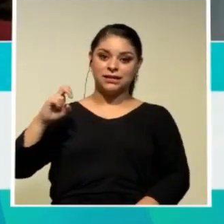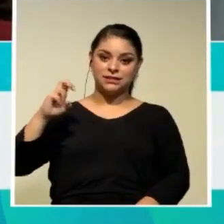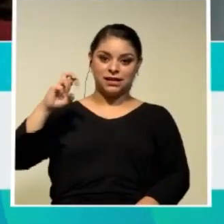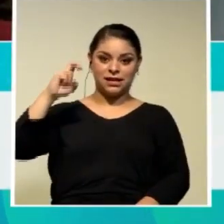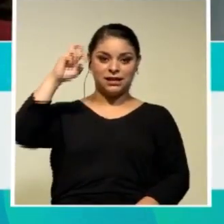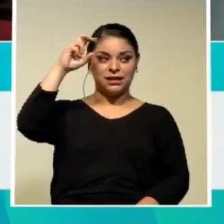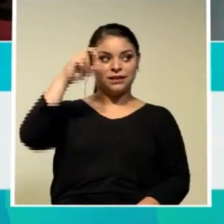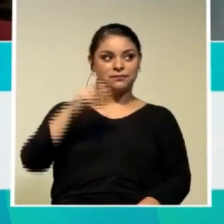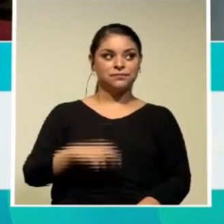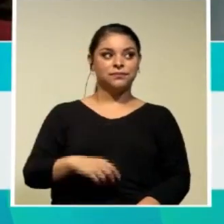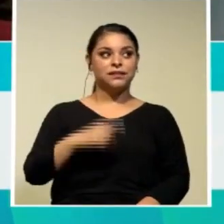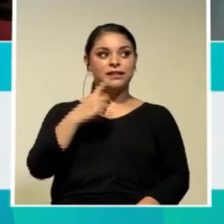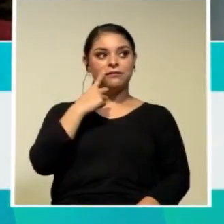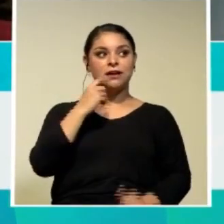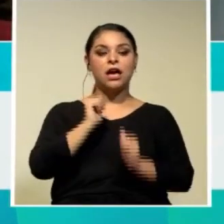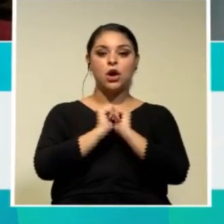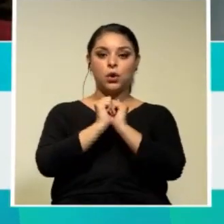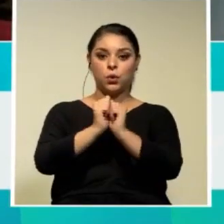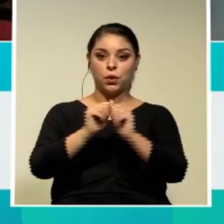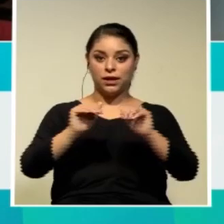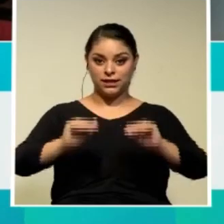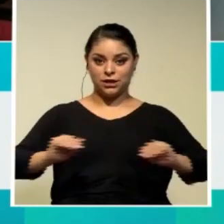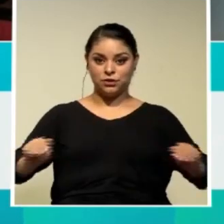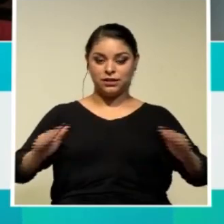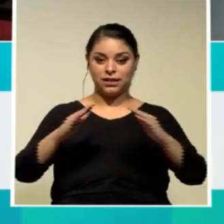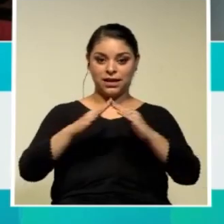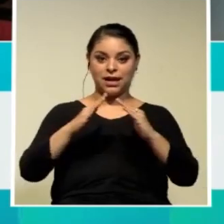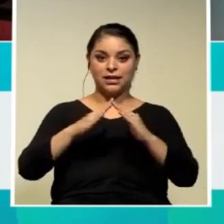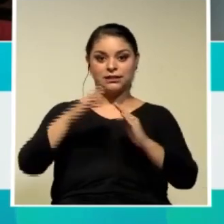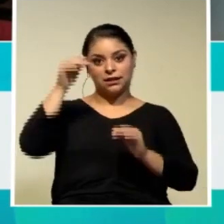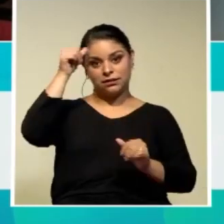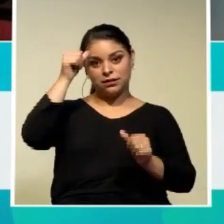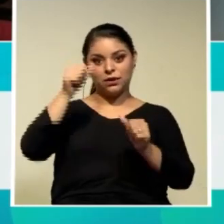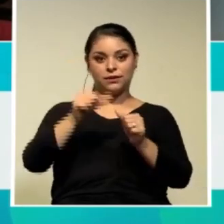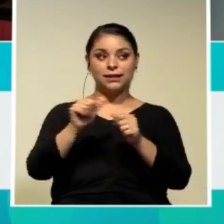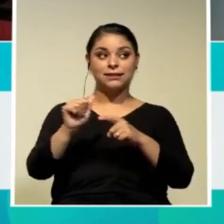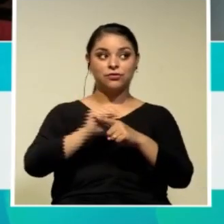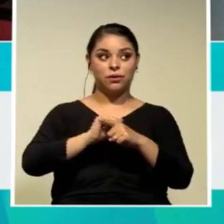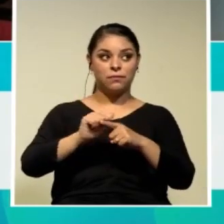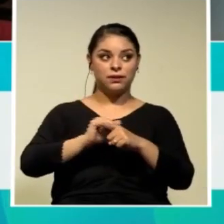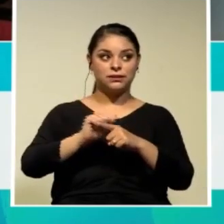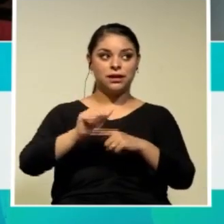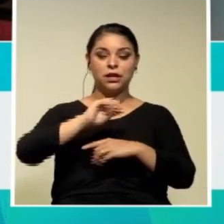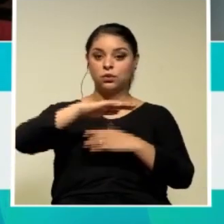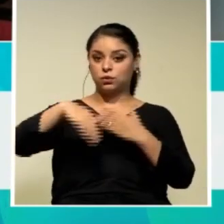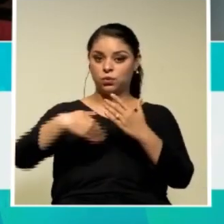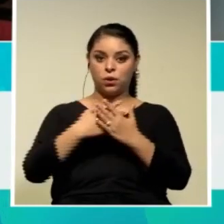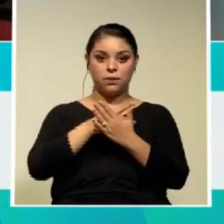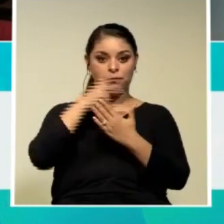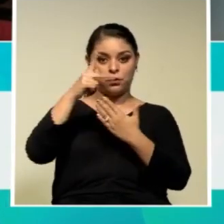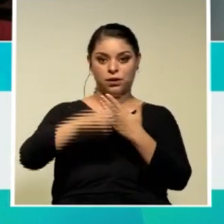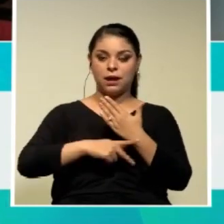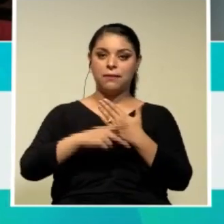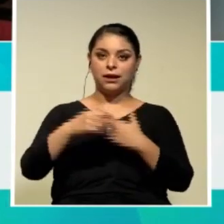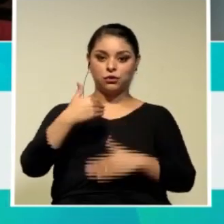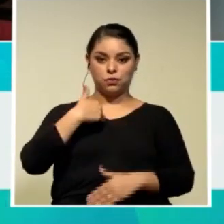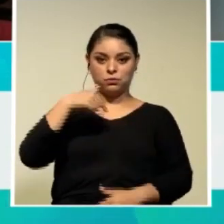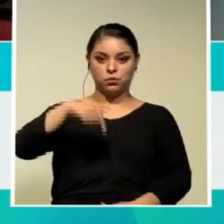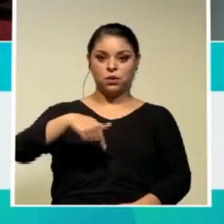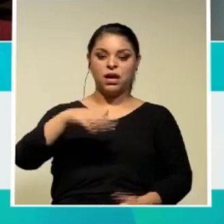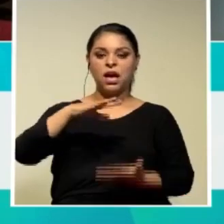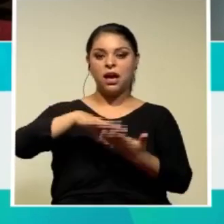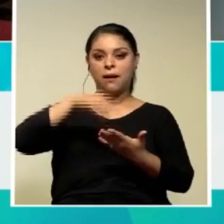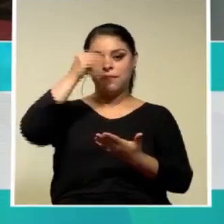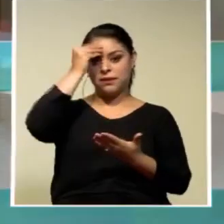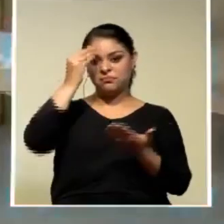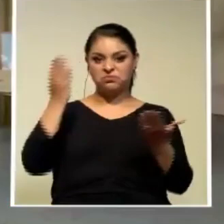a... junto a los niños y las niñas allá en casa, a recordar y repasar todo este programa que hemos tenido hoy. ¿Qué aprendimos hoy,